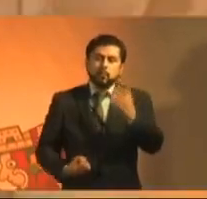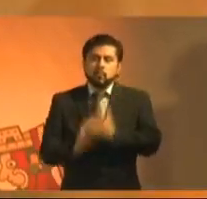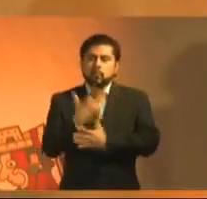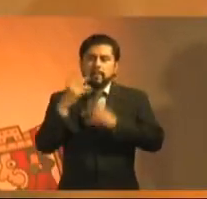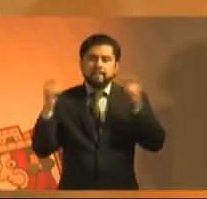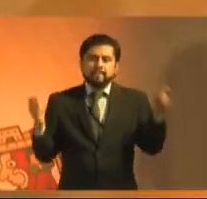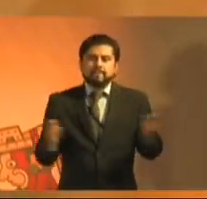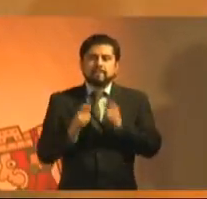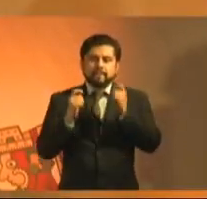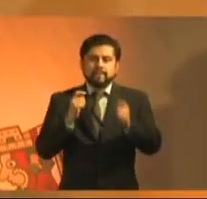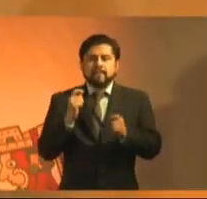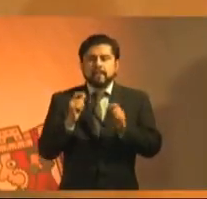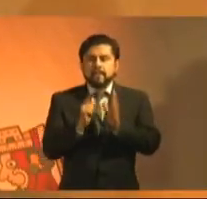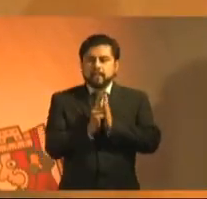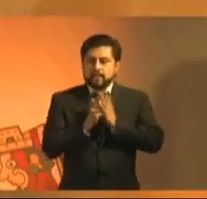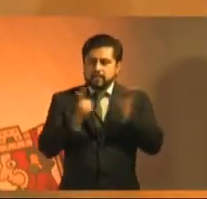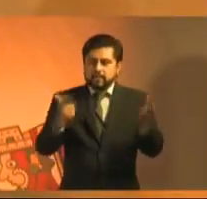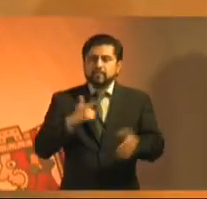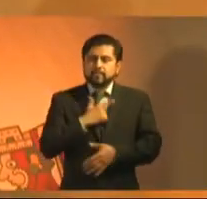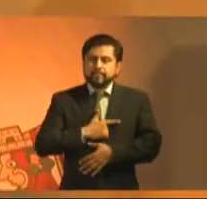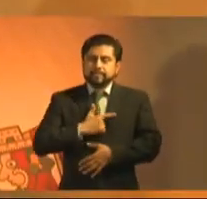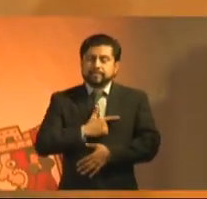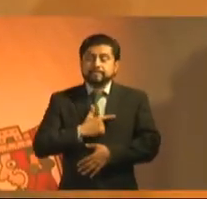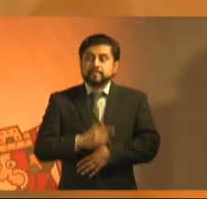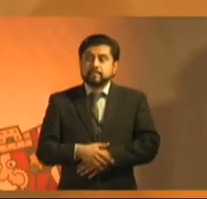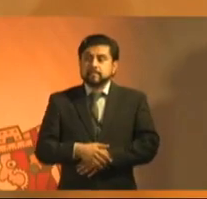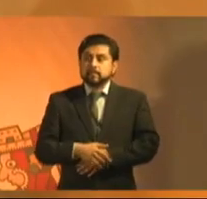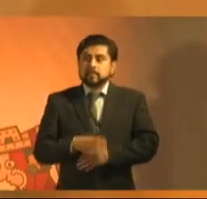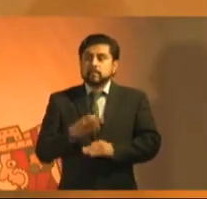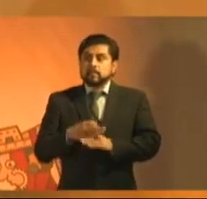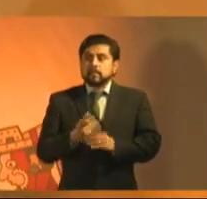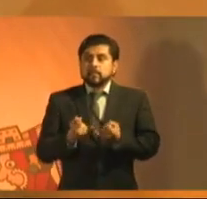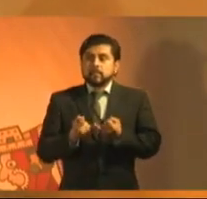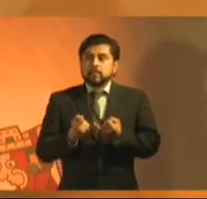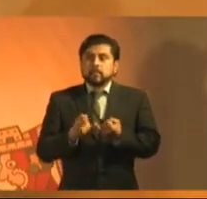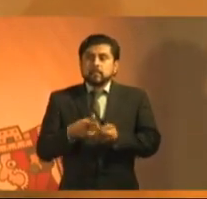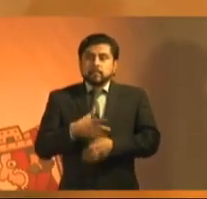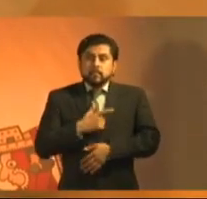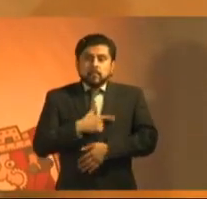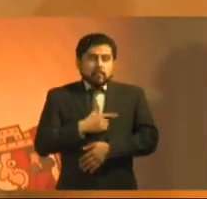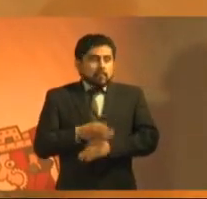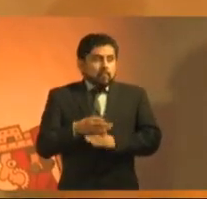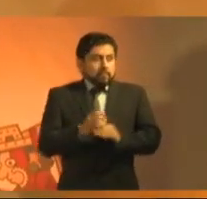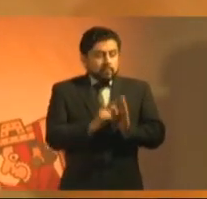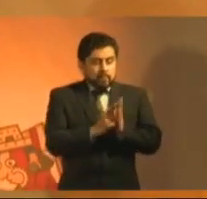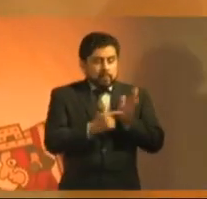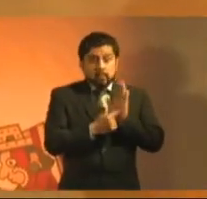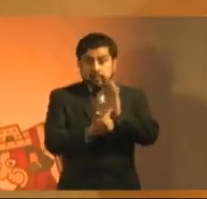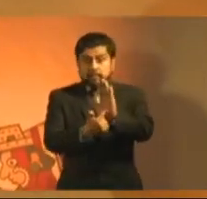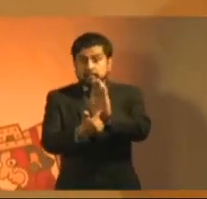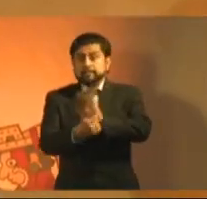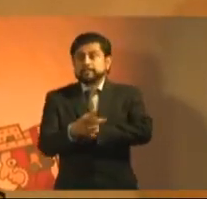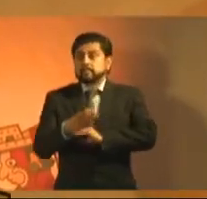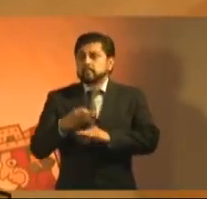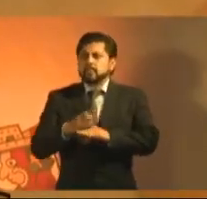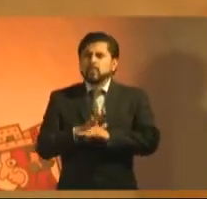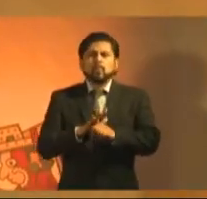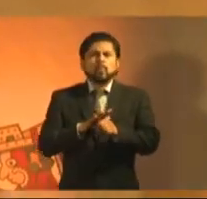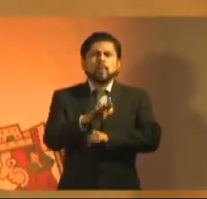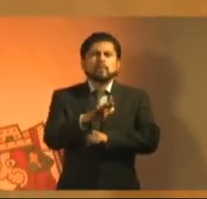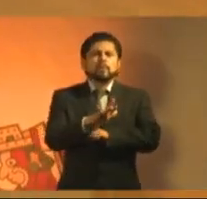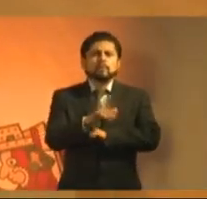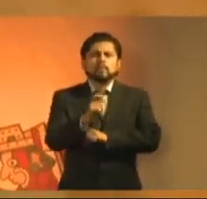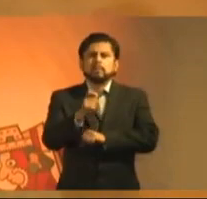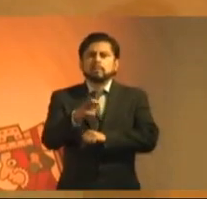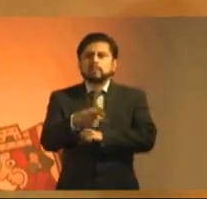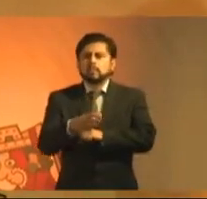esta me da muchísimo gusto y me da gusto también el estar presentando un libro en este caso un libro mío he